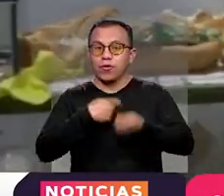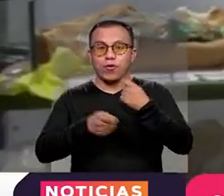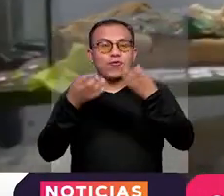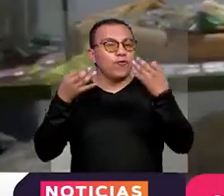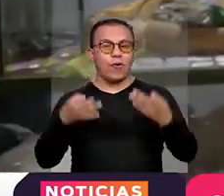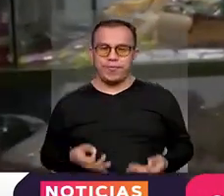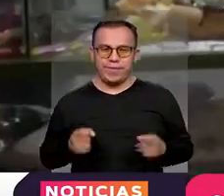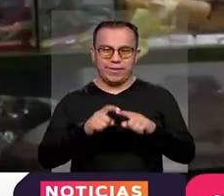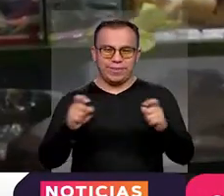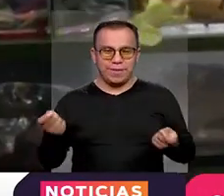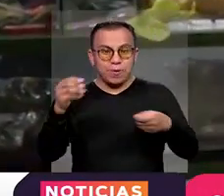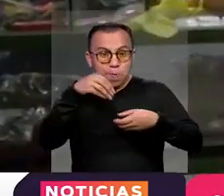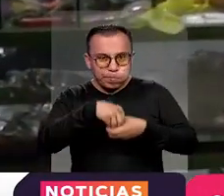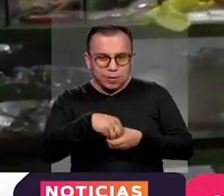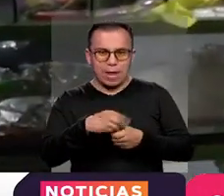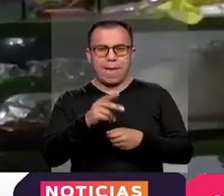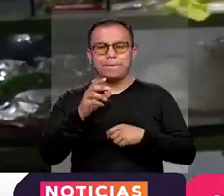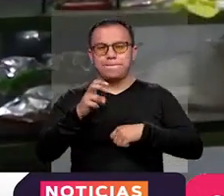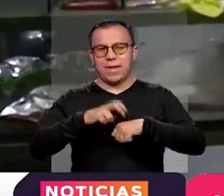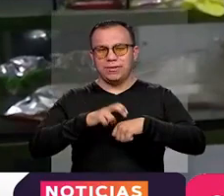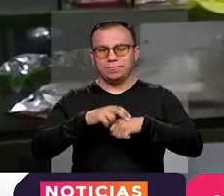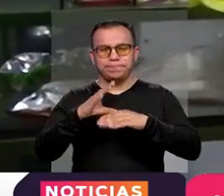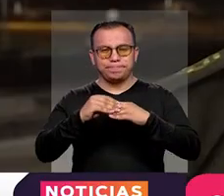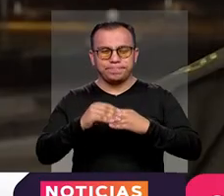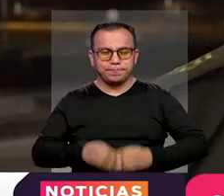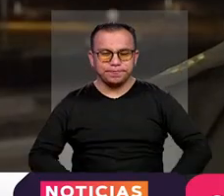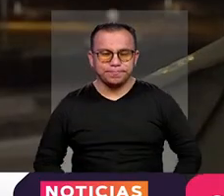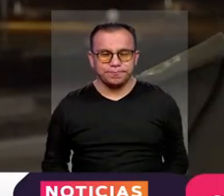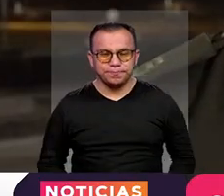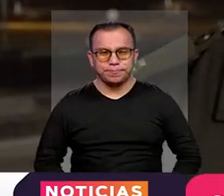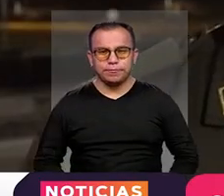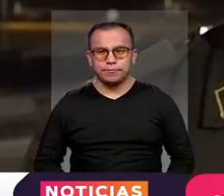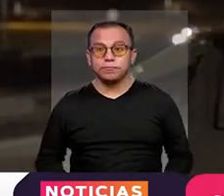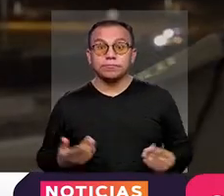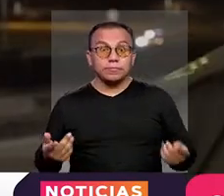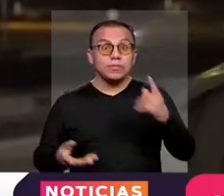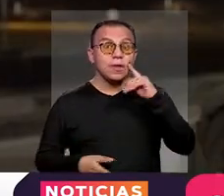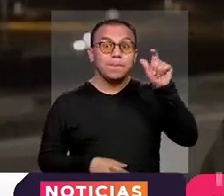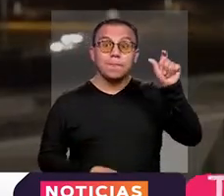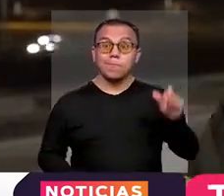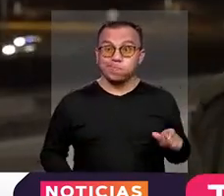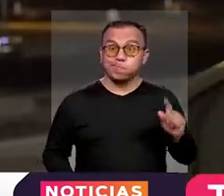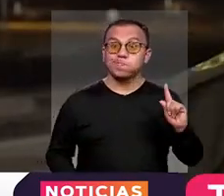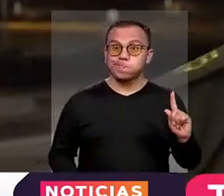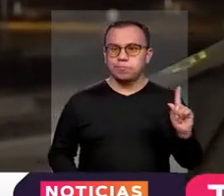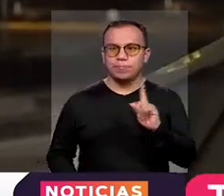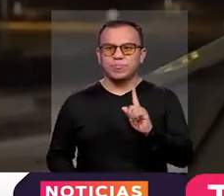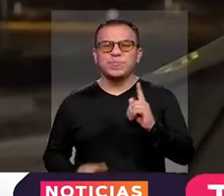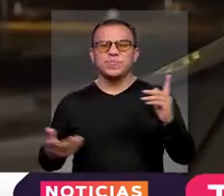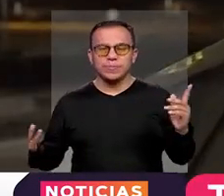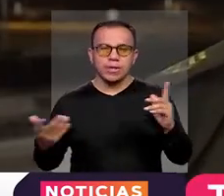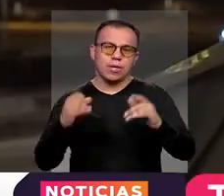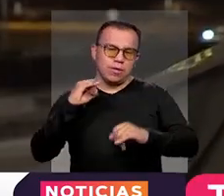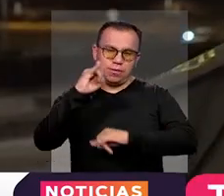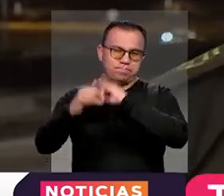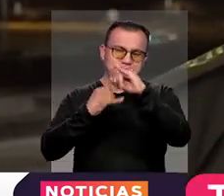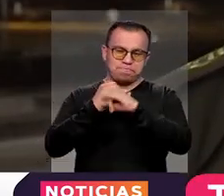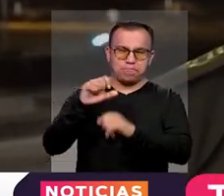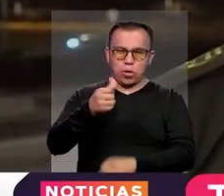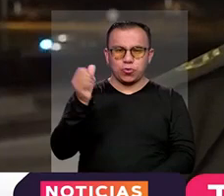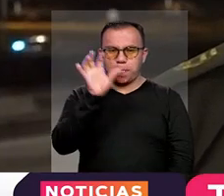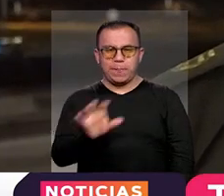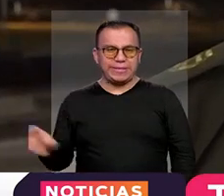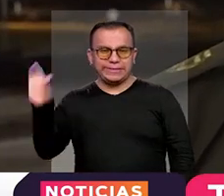vendía estupefacientes dentro de panes. En este lugar se ubicó a una persona de nacionalidad extranjera, la